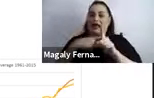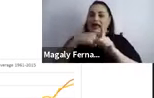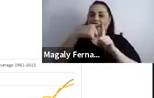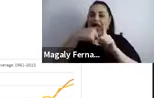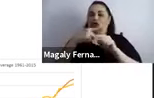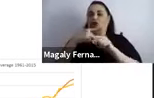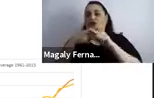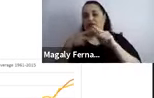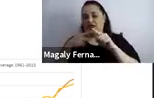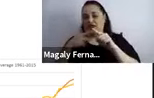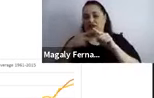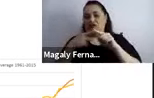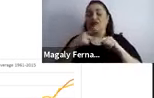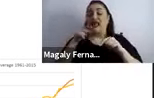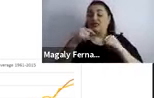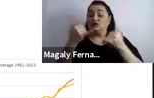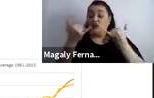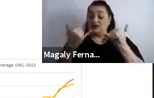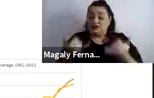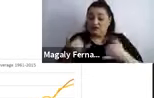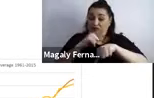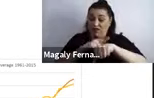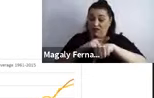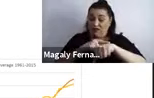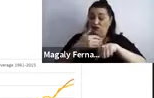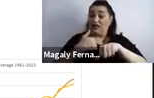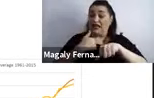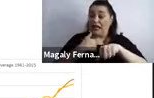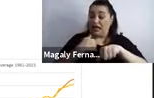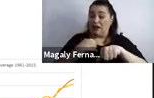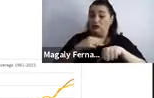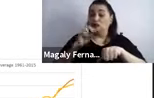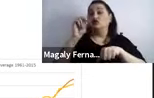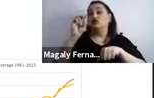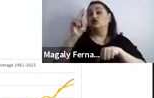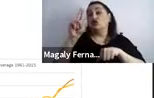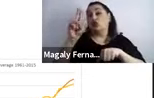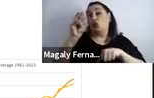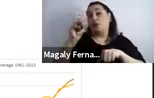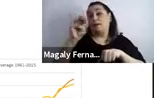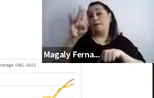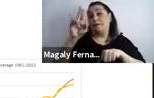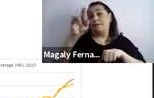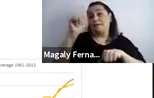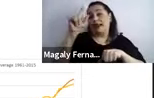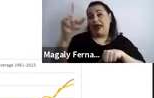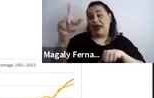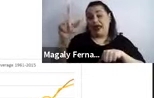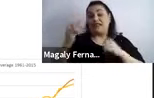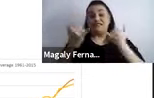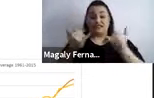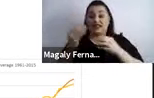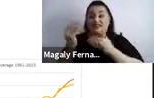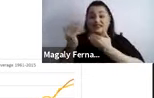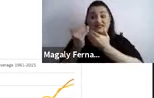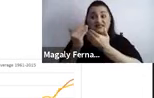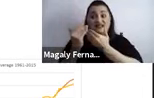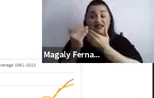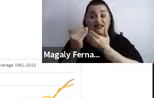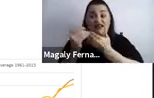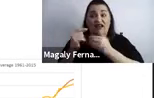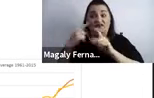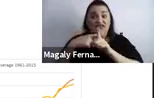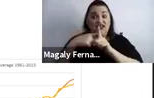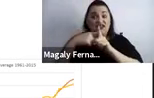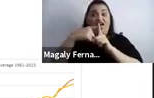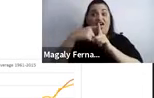es lo que hasta el momento tenemos de umbral, que en este momento está ya cerca al grado.